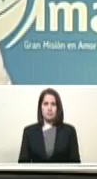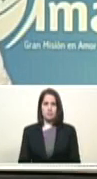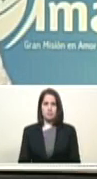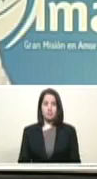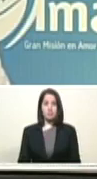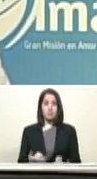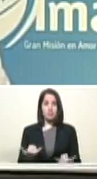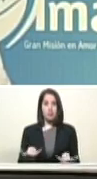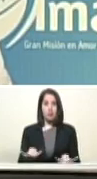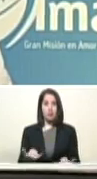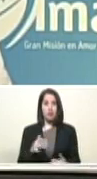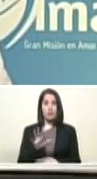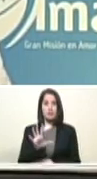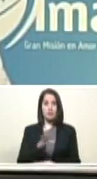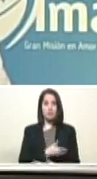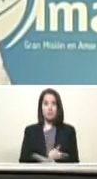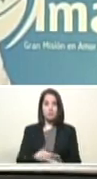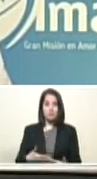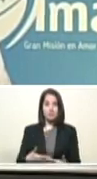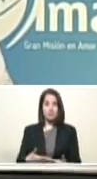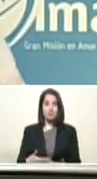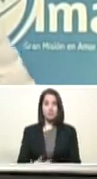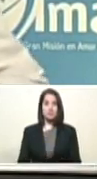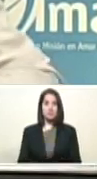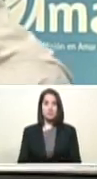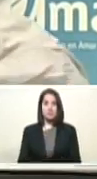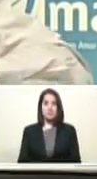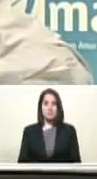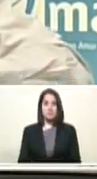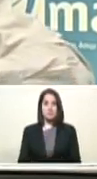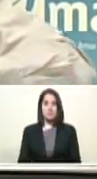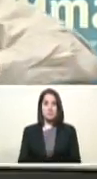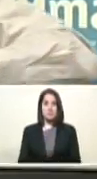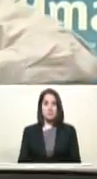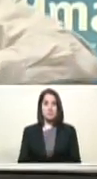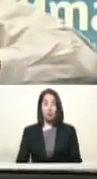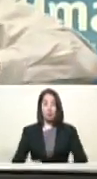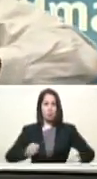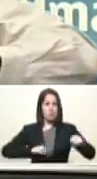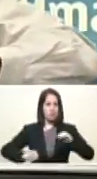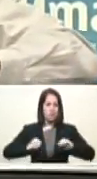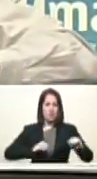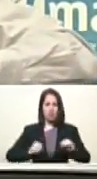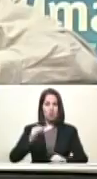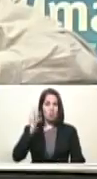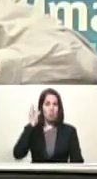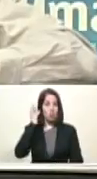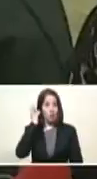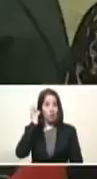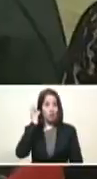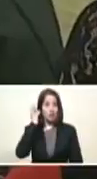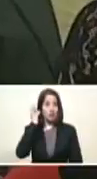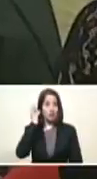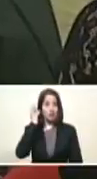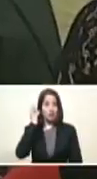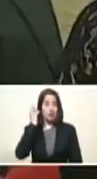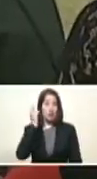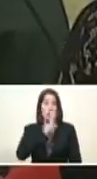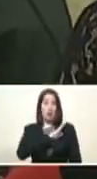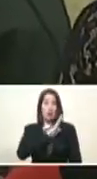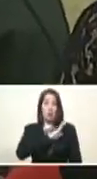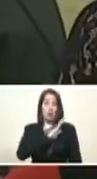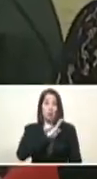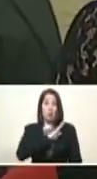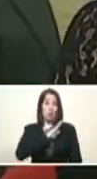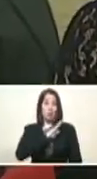Vamos rumbo a 5 millones. Blanca, y el movimiento de mujeres debe basar su contundencia, María